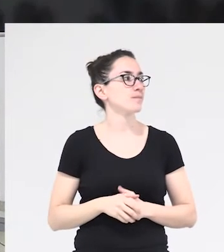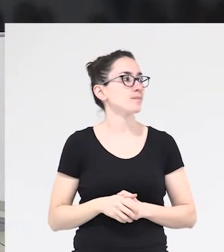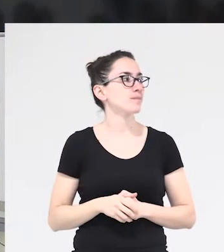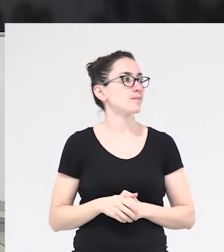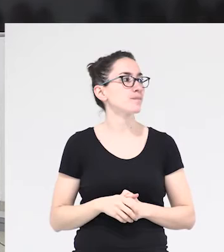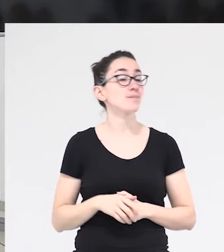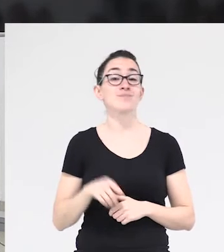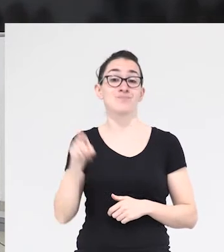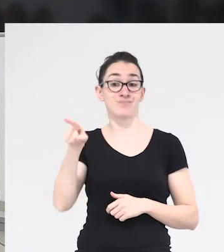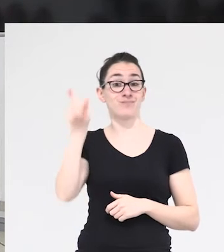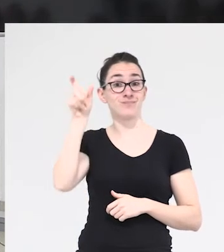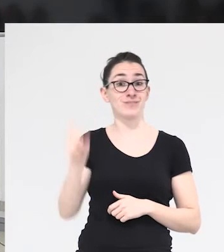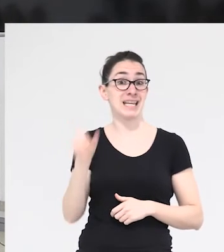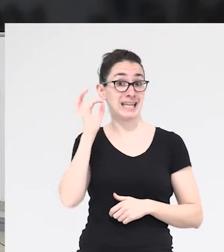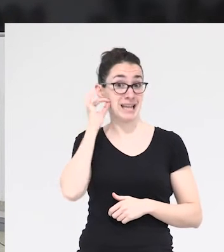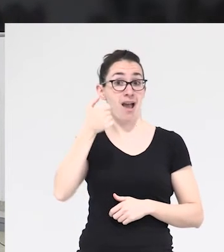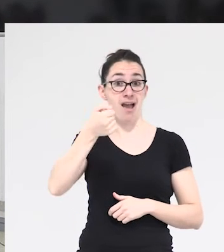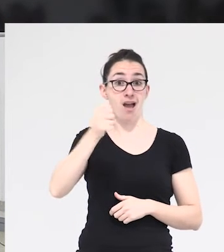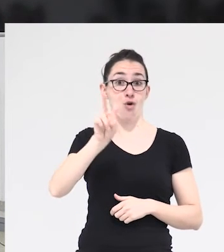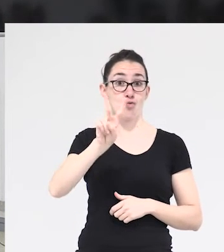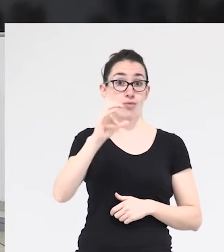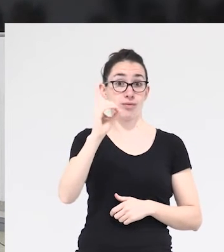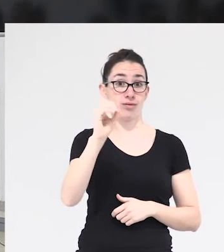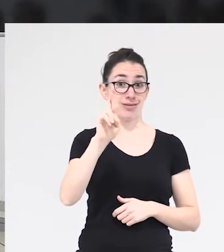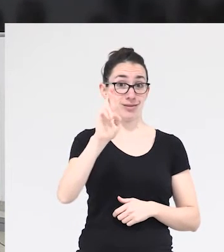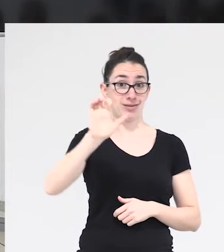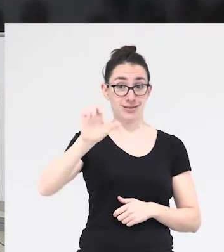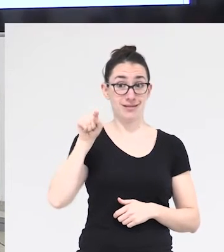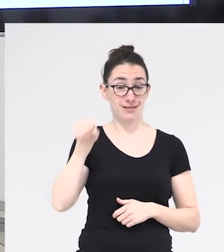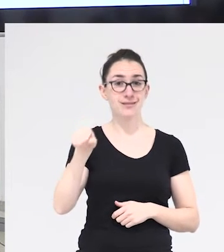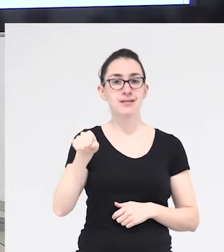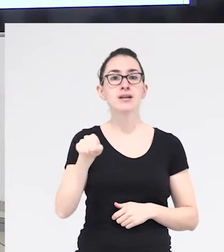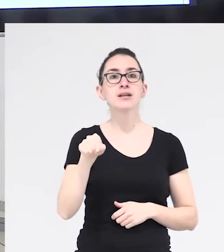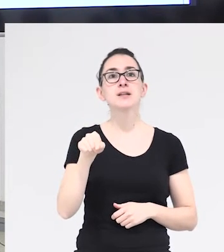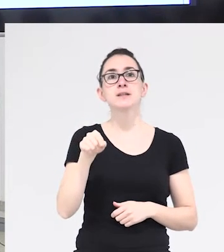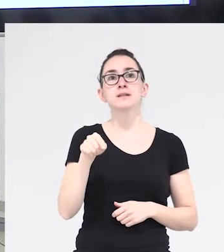y ella, Audre Lorde, una